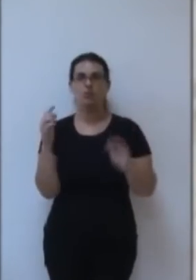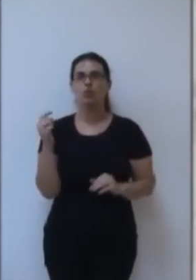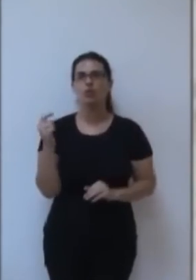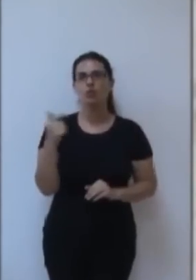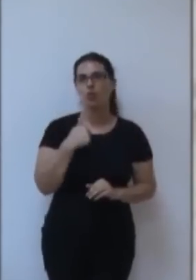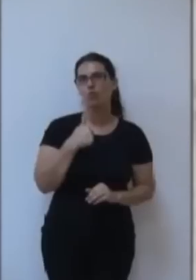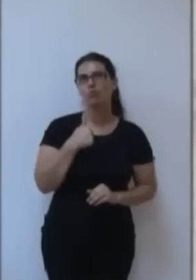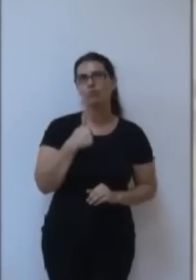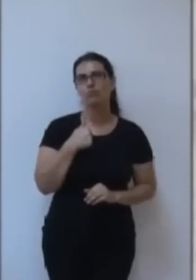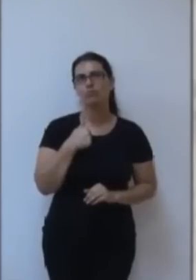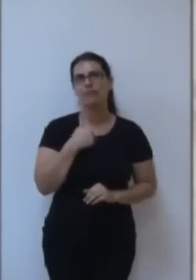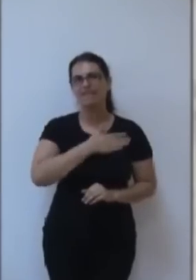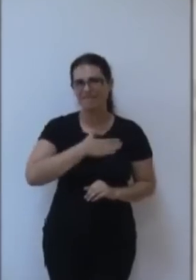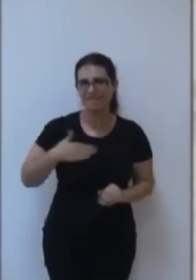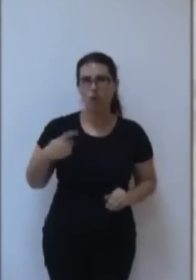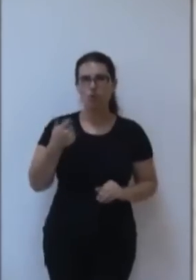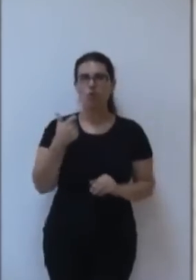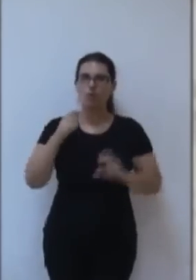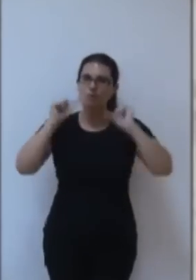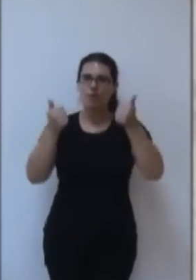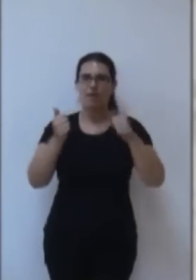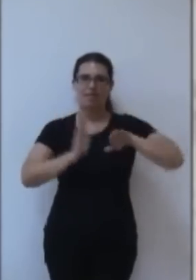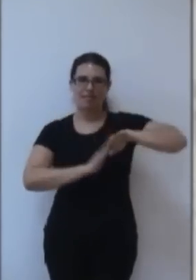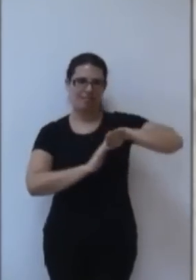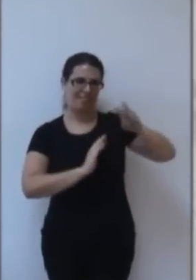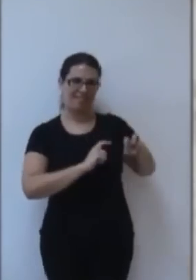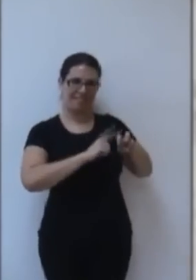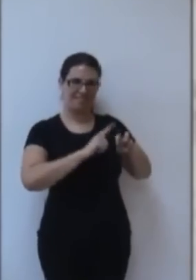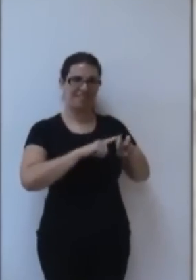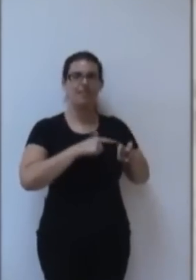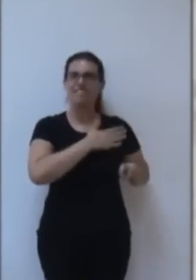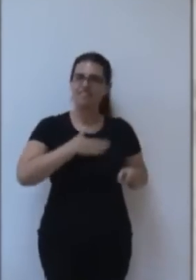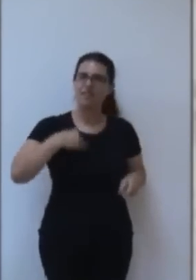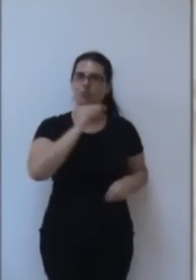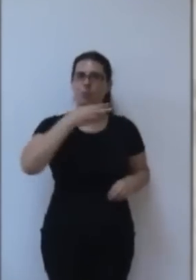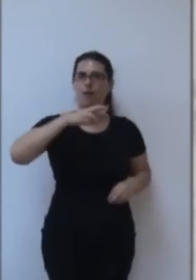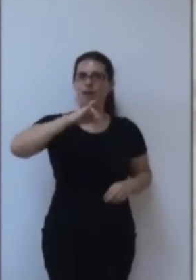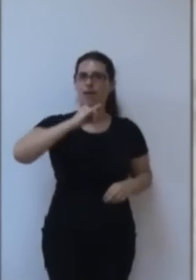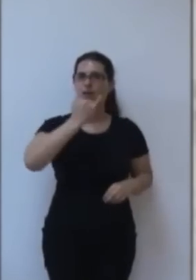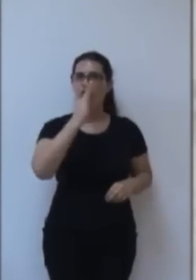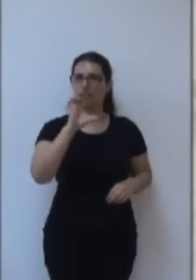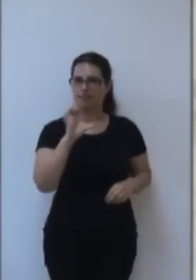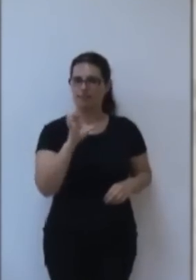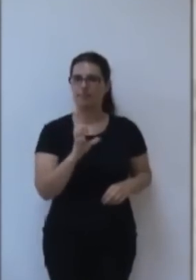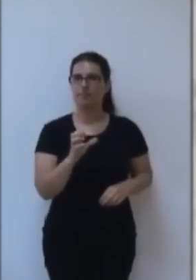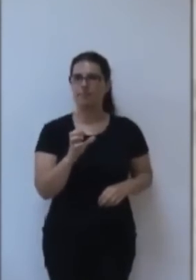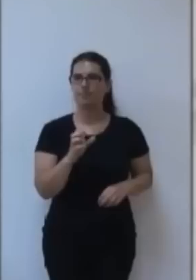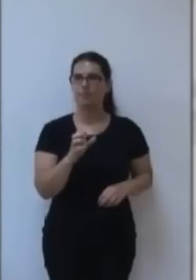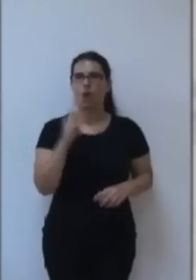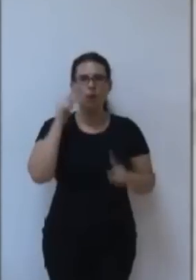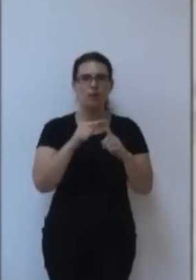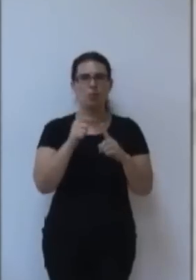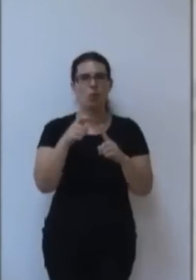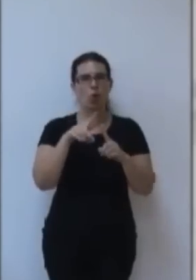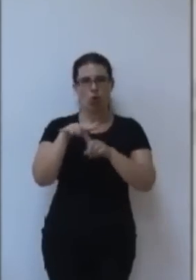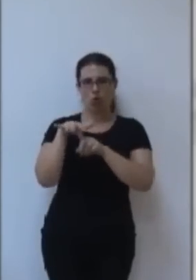poquito casi por mi izquierda, y quería preguntar a María José, por un poco